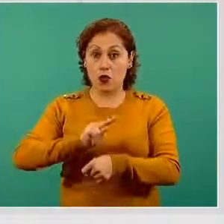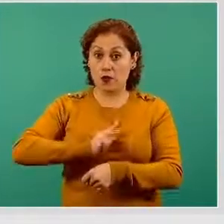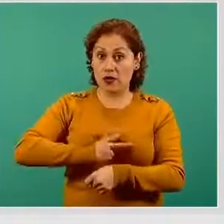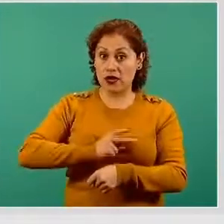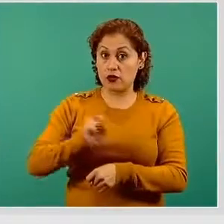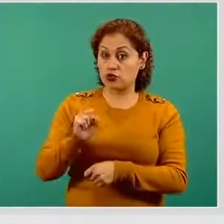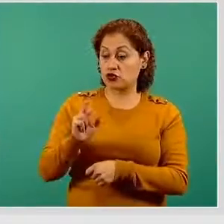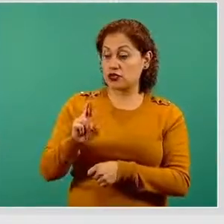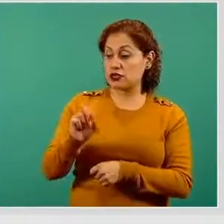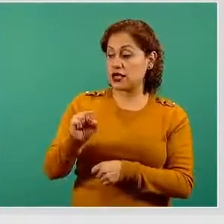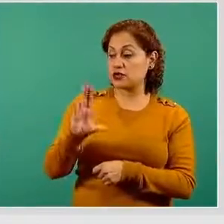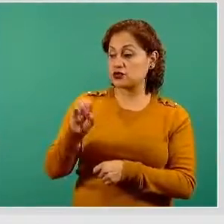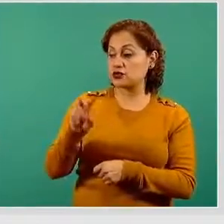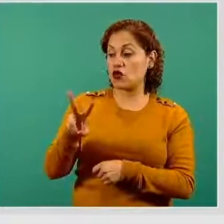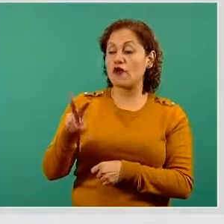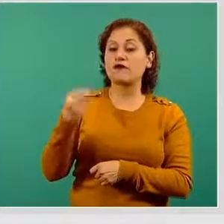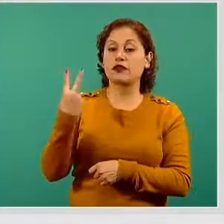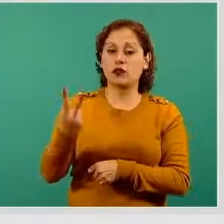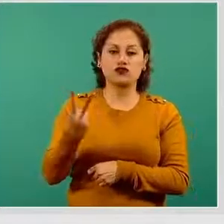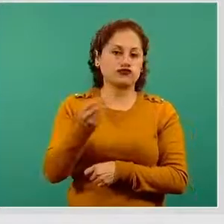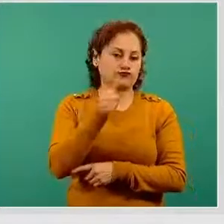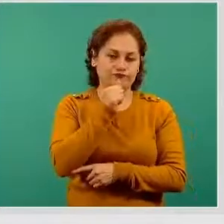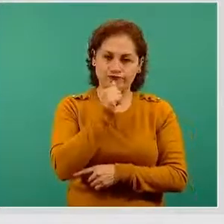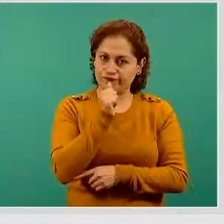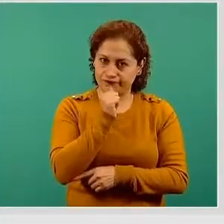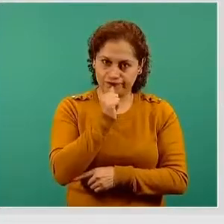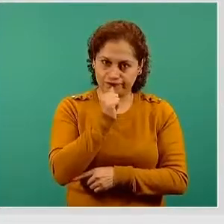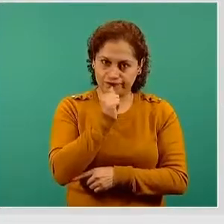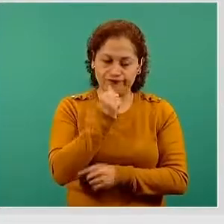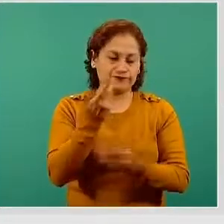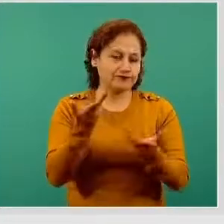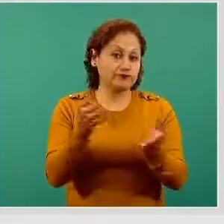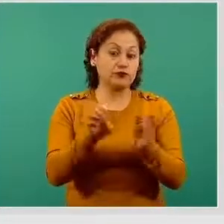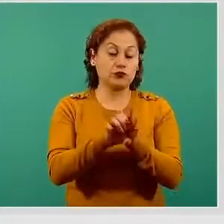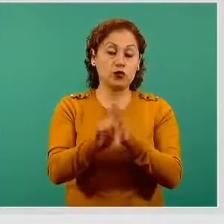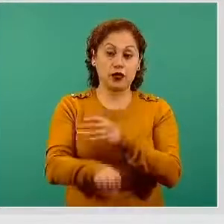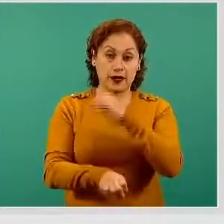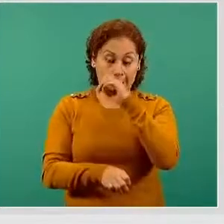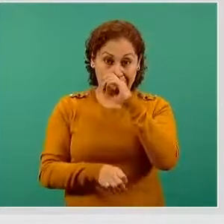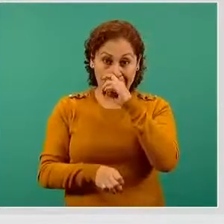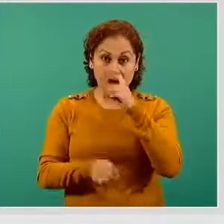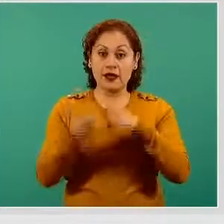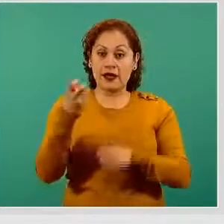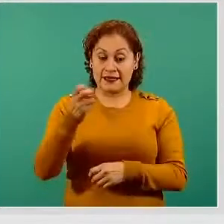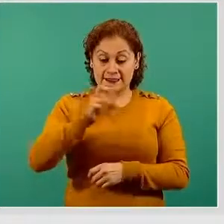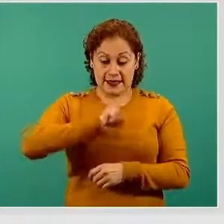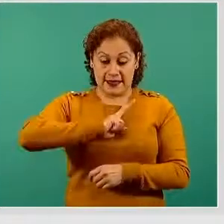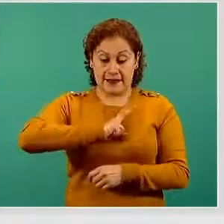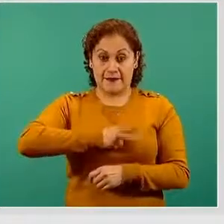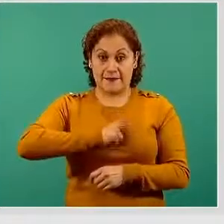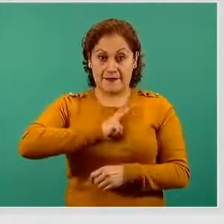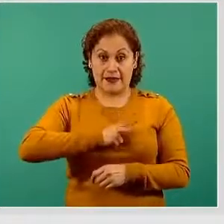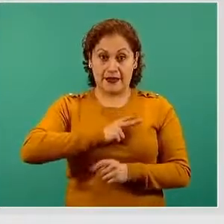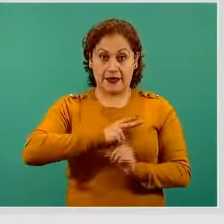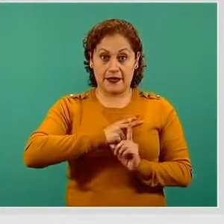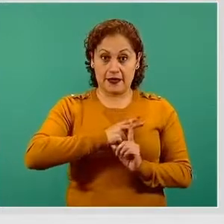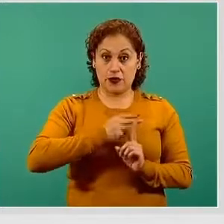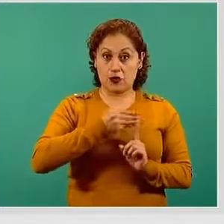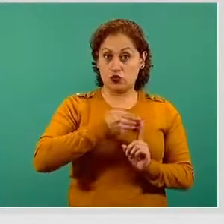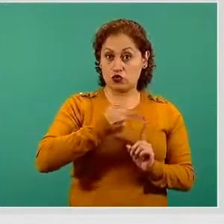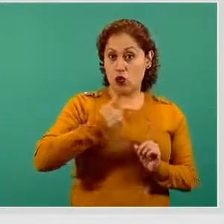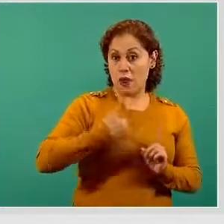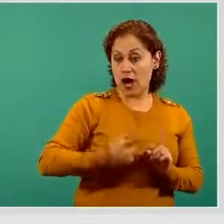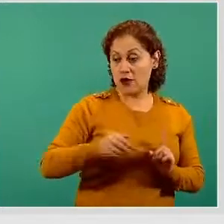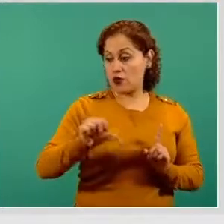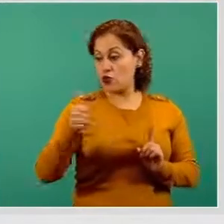que ingresa o se crea este virus, aparece, se puede transmitir de humano a humano en el mes de diciembre